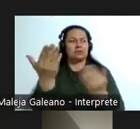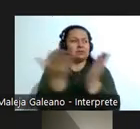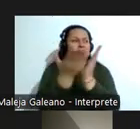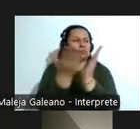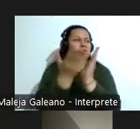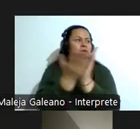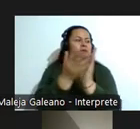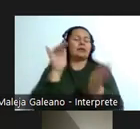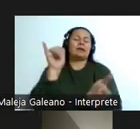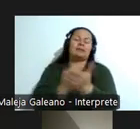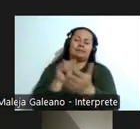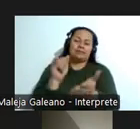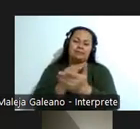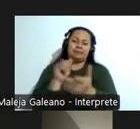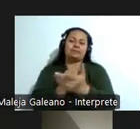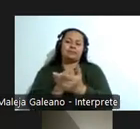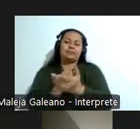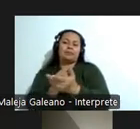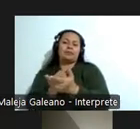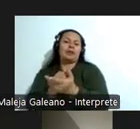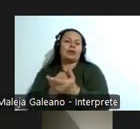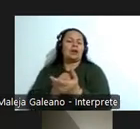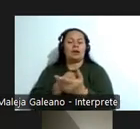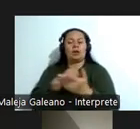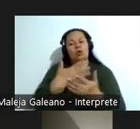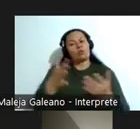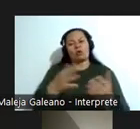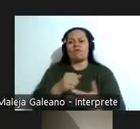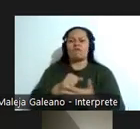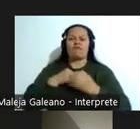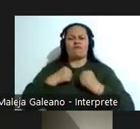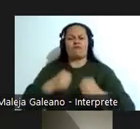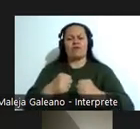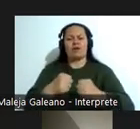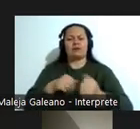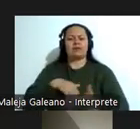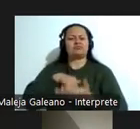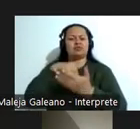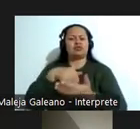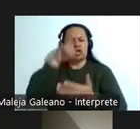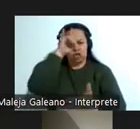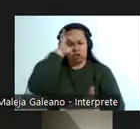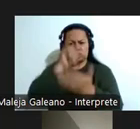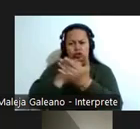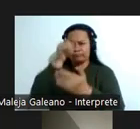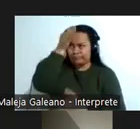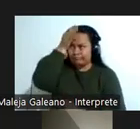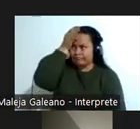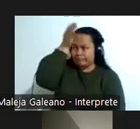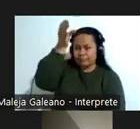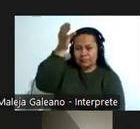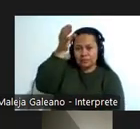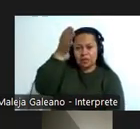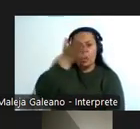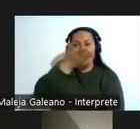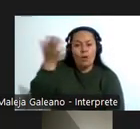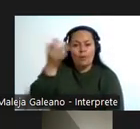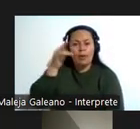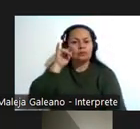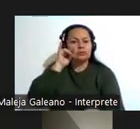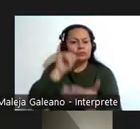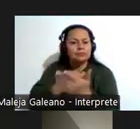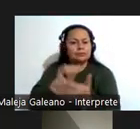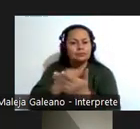Y pues sí, ha sido bastante fuerte esa tensión. Yo pienso que crear saberes justamente por eso es un acto